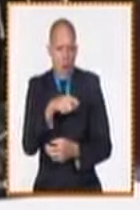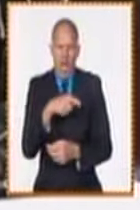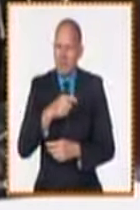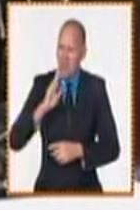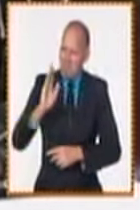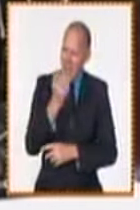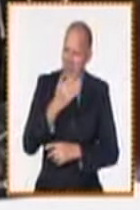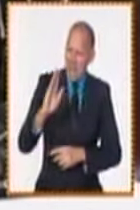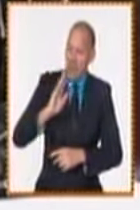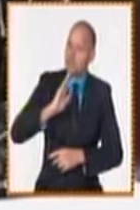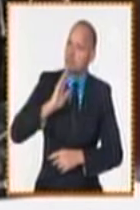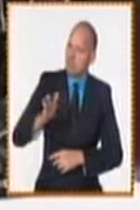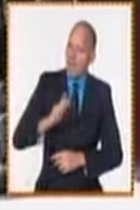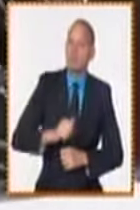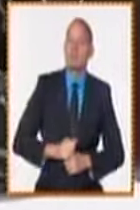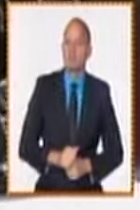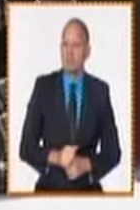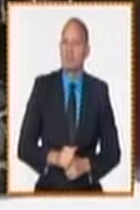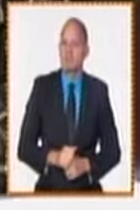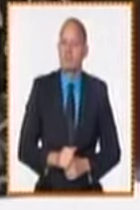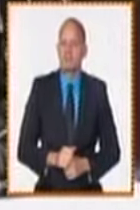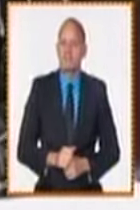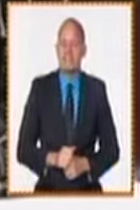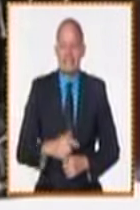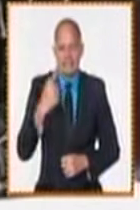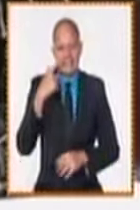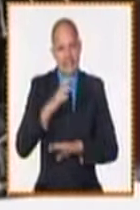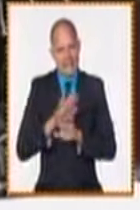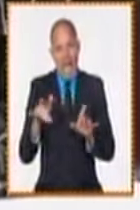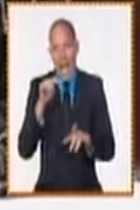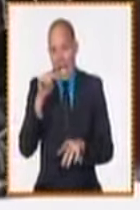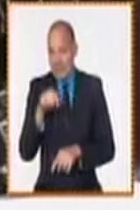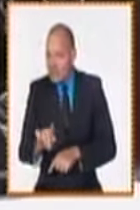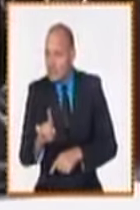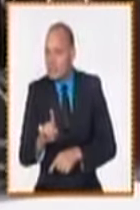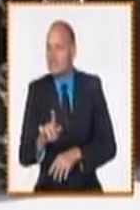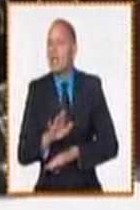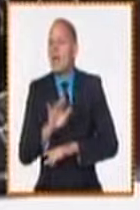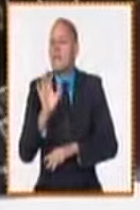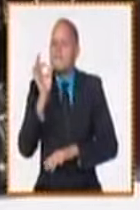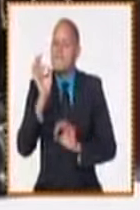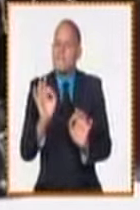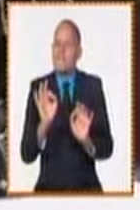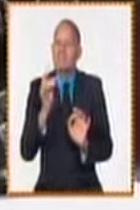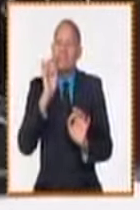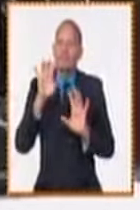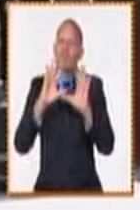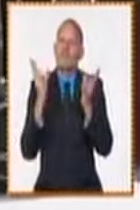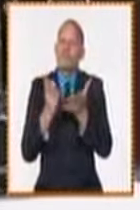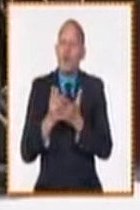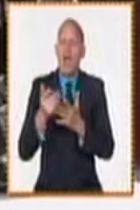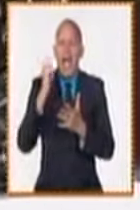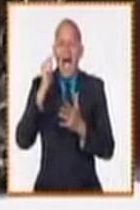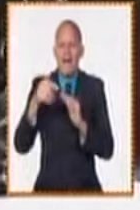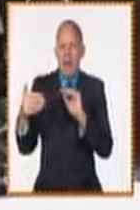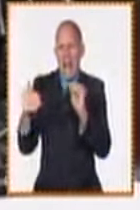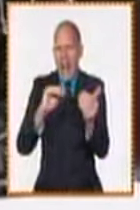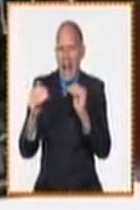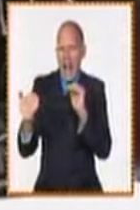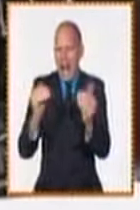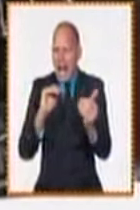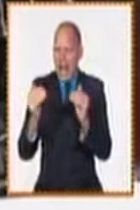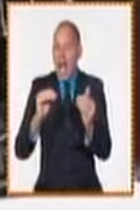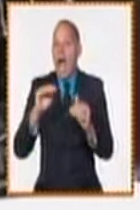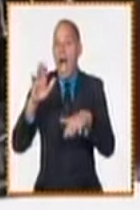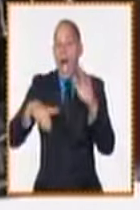ciudad, y esto propició que los combates fueran violentos dentro de las calles